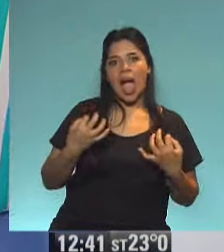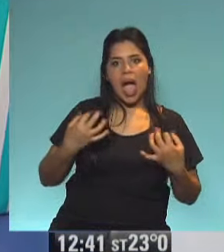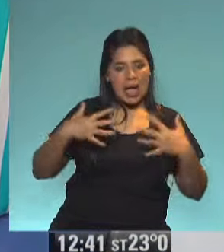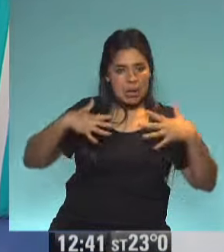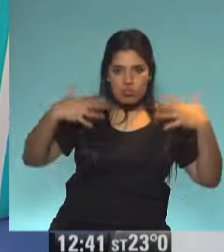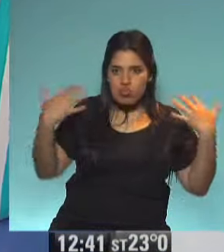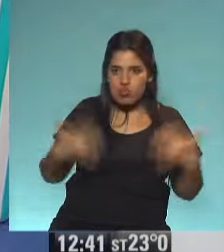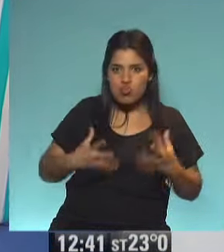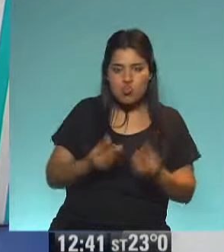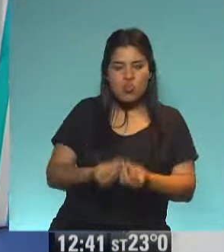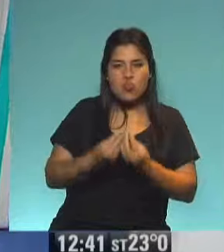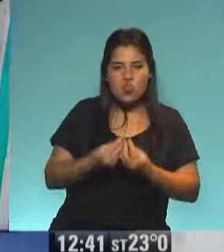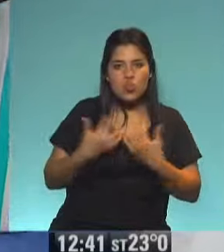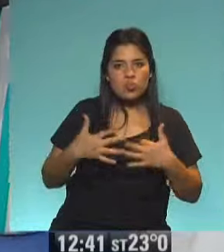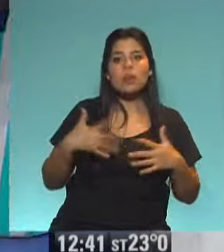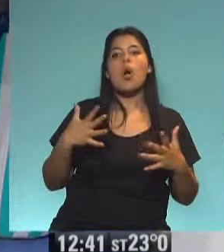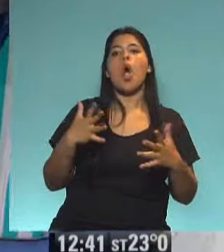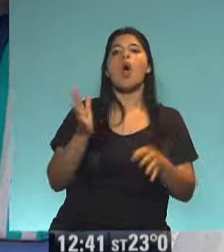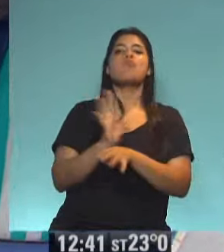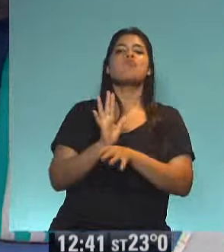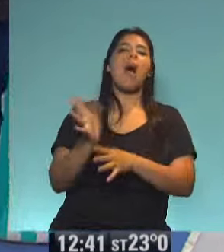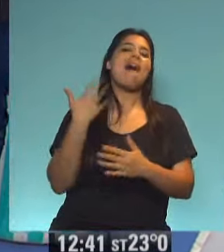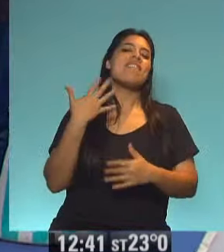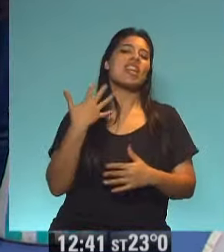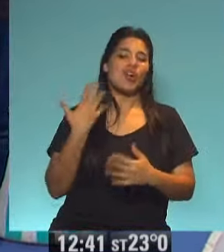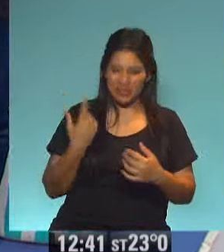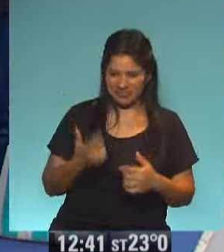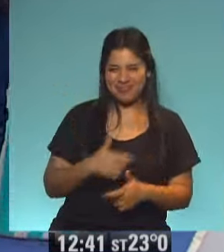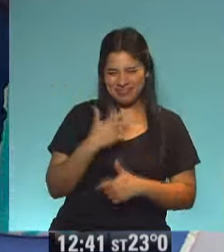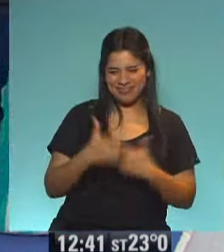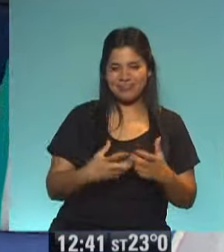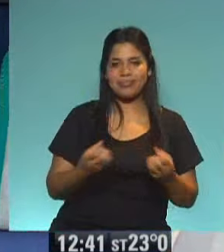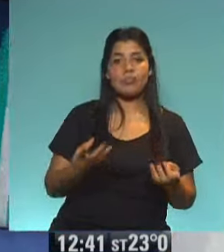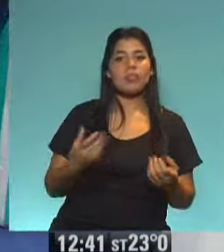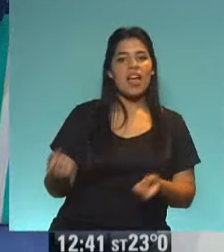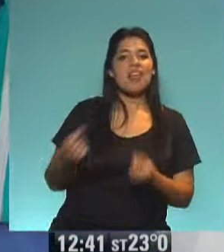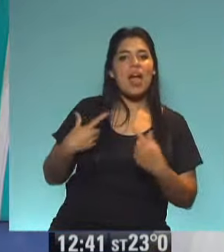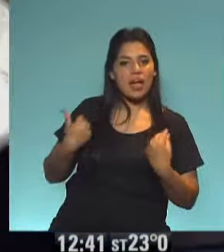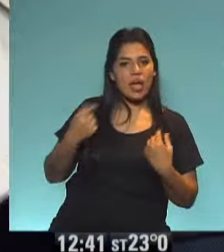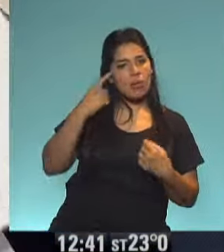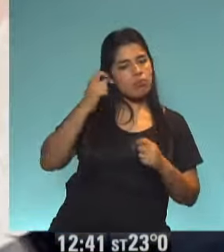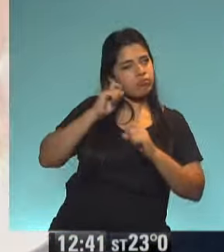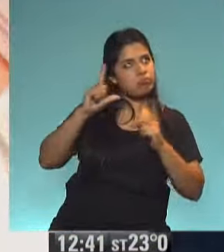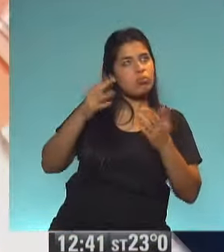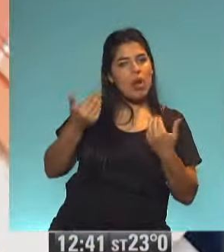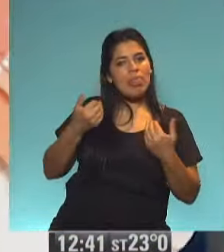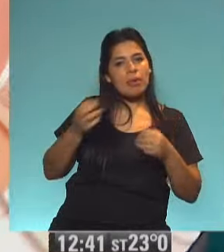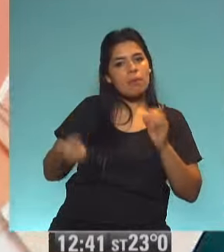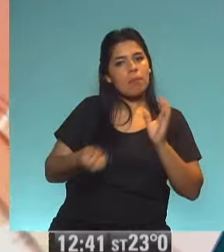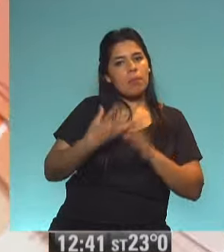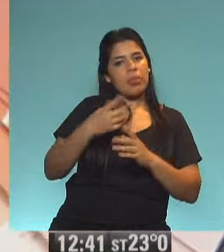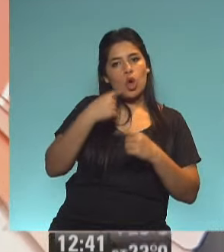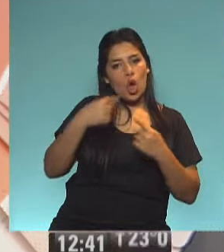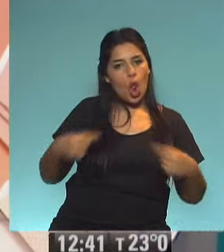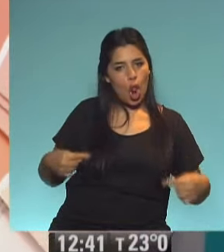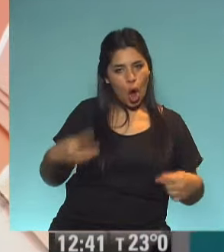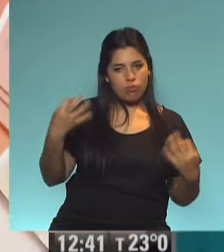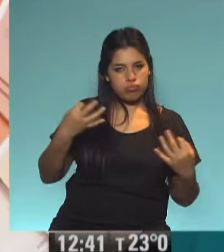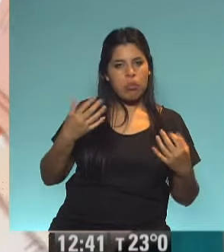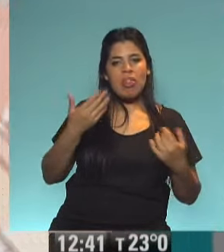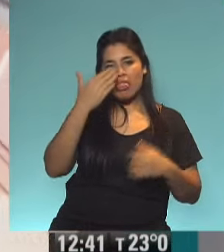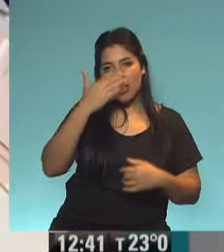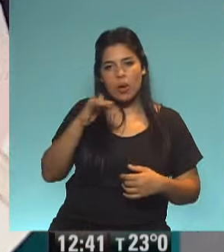enorme. Justamente un abanico, ¿no? Un abanico de colores que nos da, lo que permite es poder armar un color específico y poder después reproducirlo